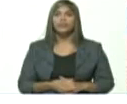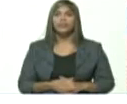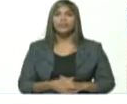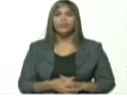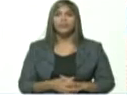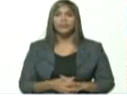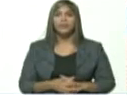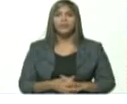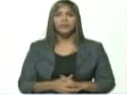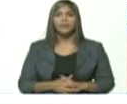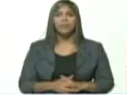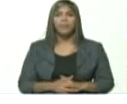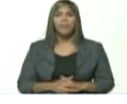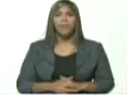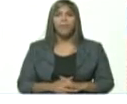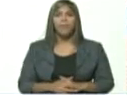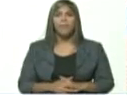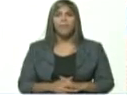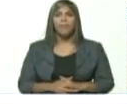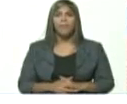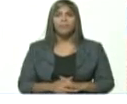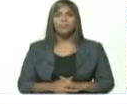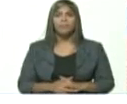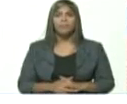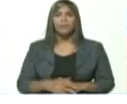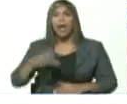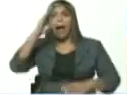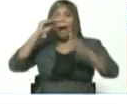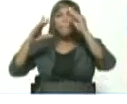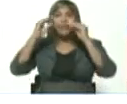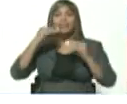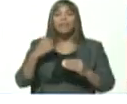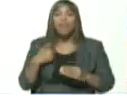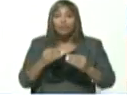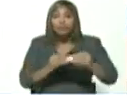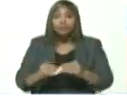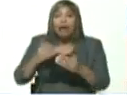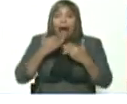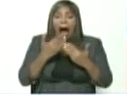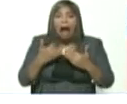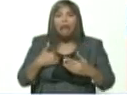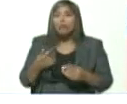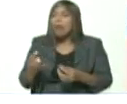Caímos como condoritos. ¿Cómo es la cosa? Aprendimos a hacer algo con nada.